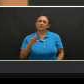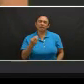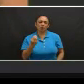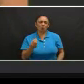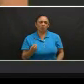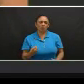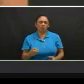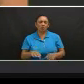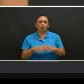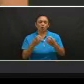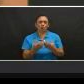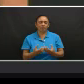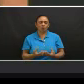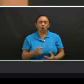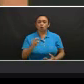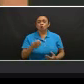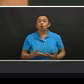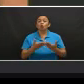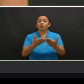no voy a darle el